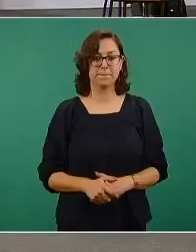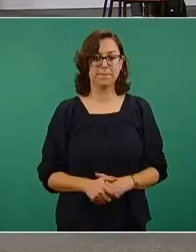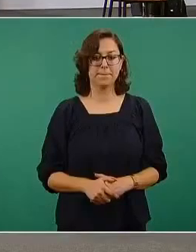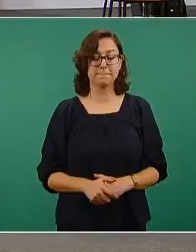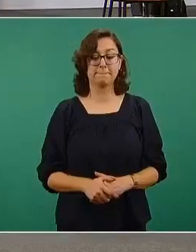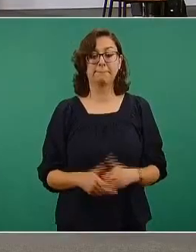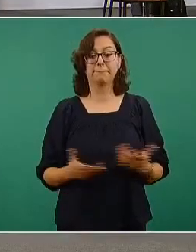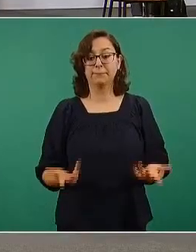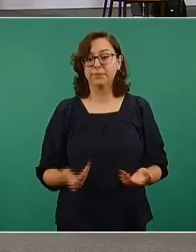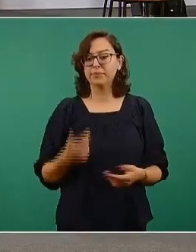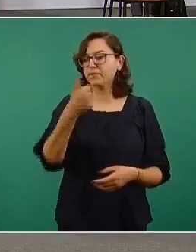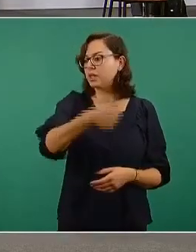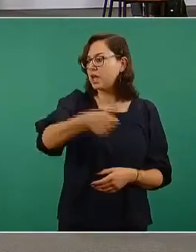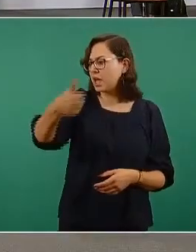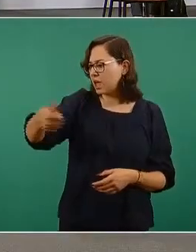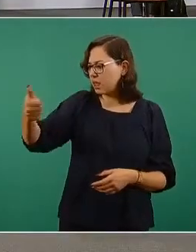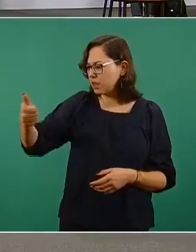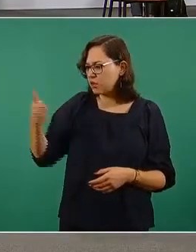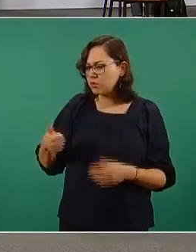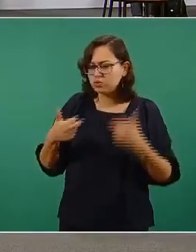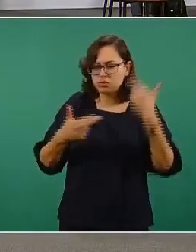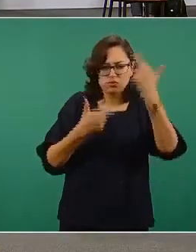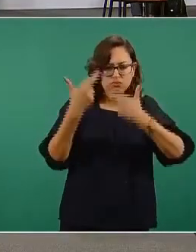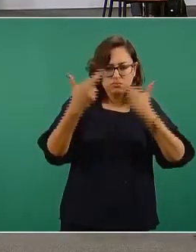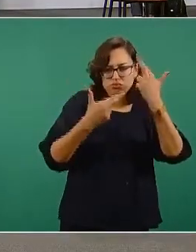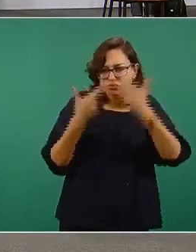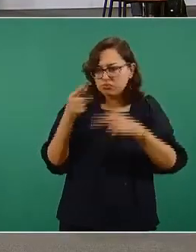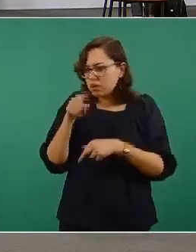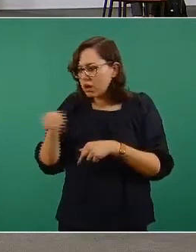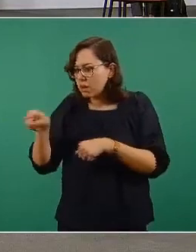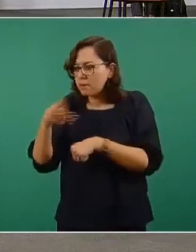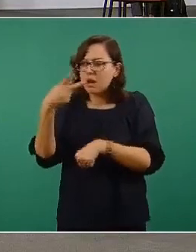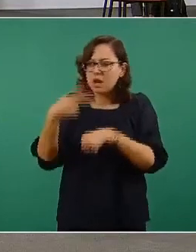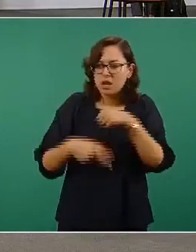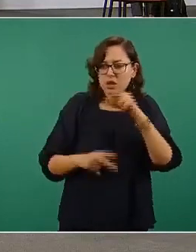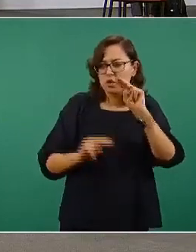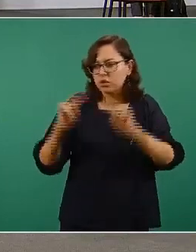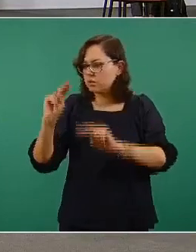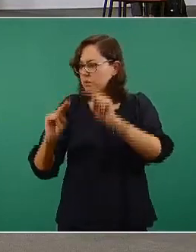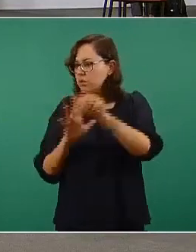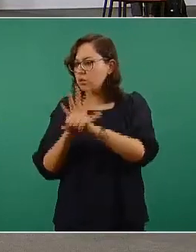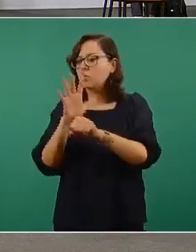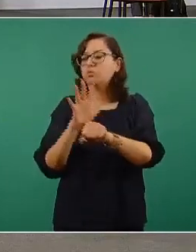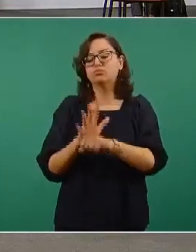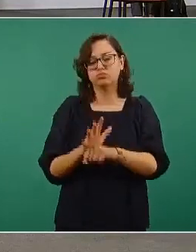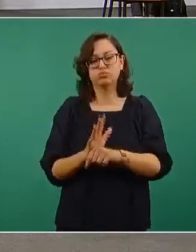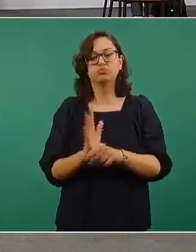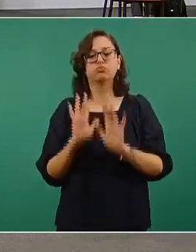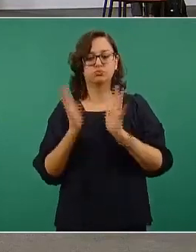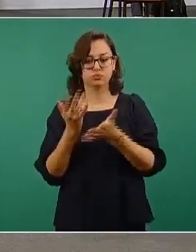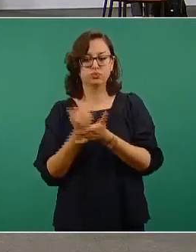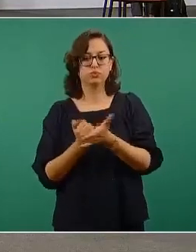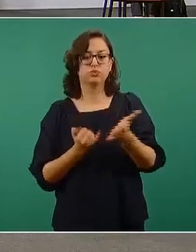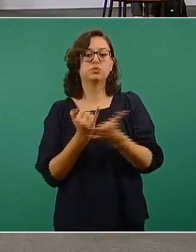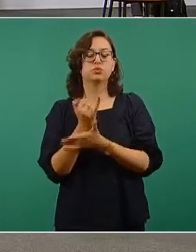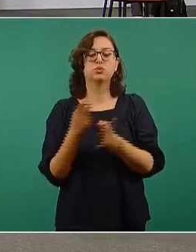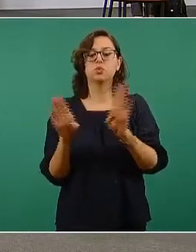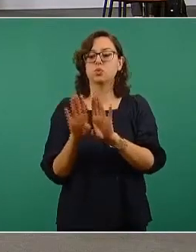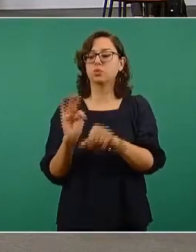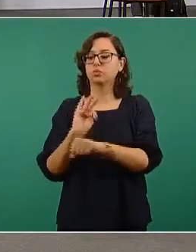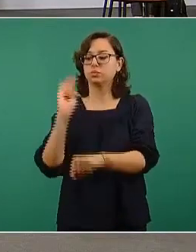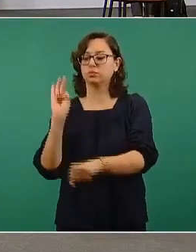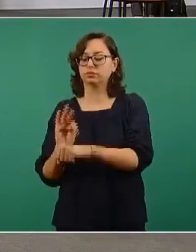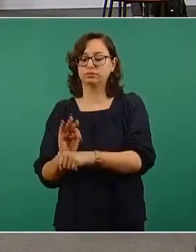caso, se establece así el esquema de protección. Los candidatos y candidatas a gubernaturas